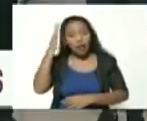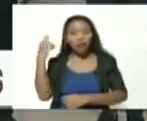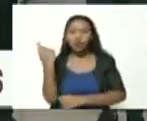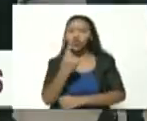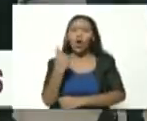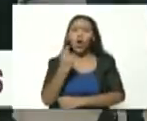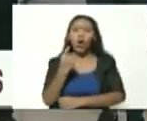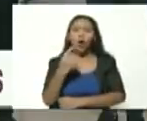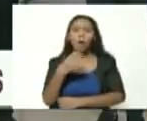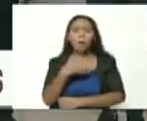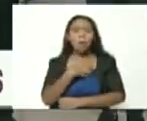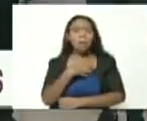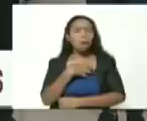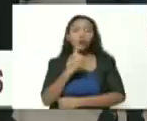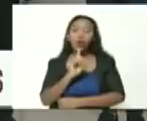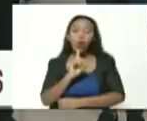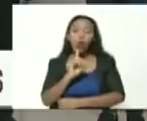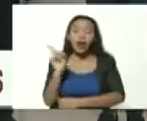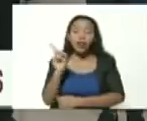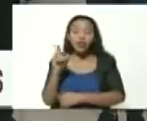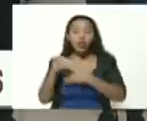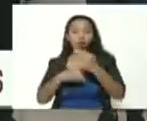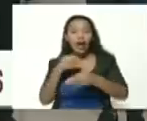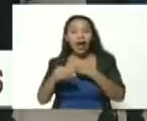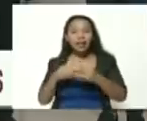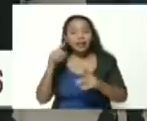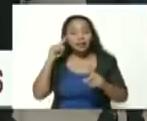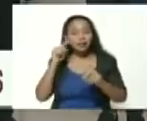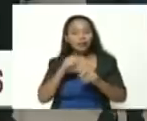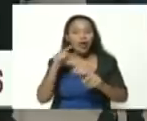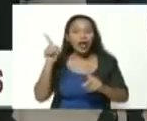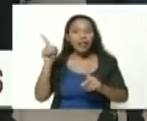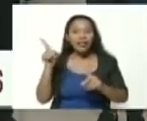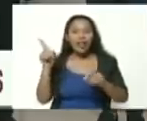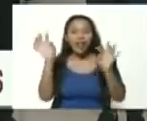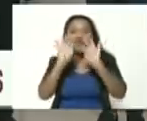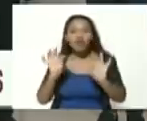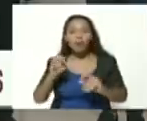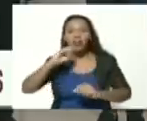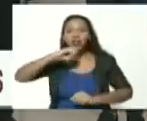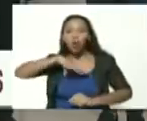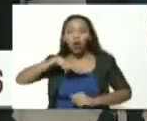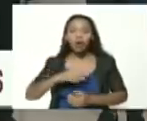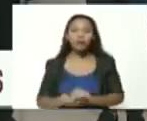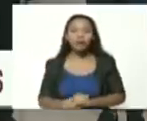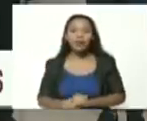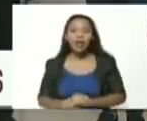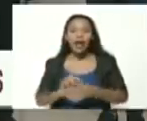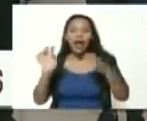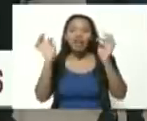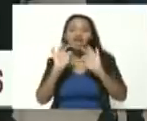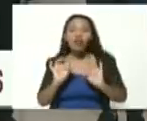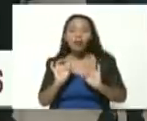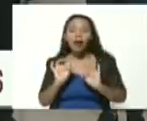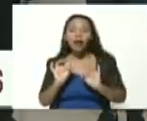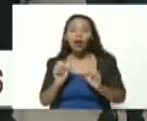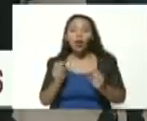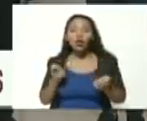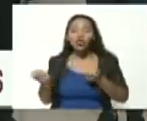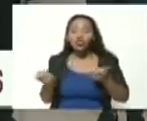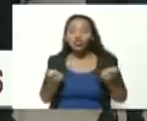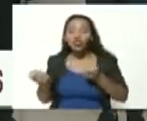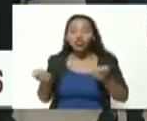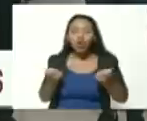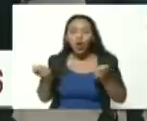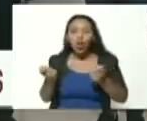poder, porque es la contradicción y la controversia entre modelos históricos, entre el modelo de dominación, el modelo